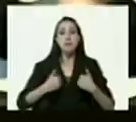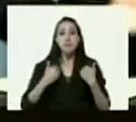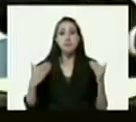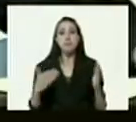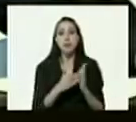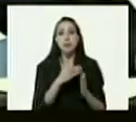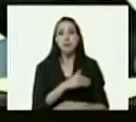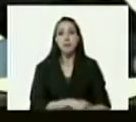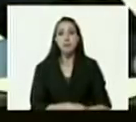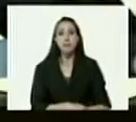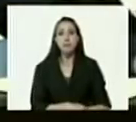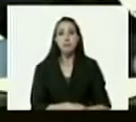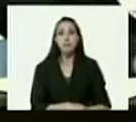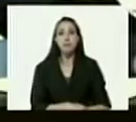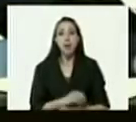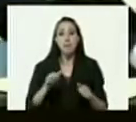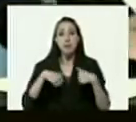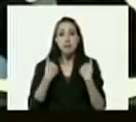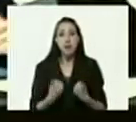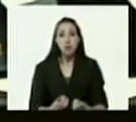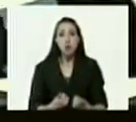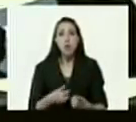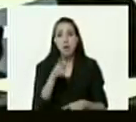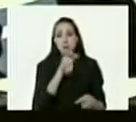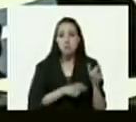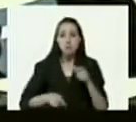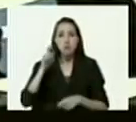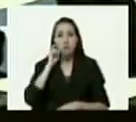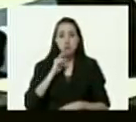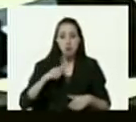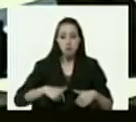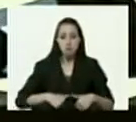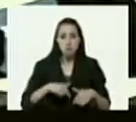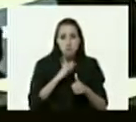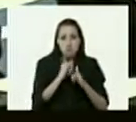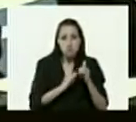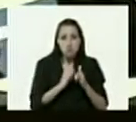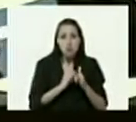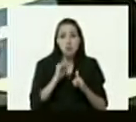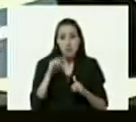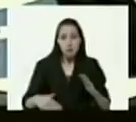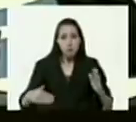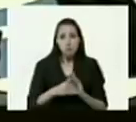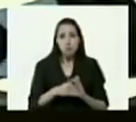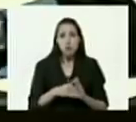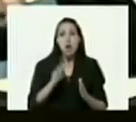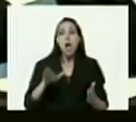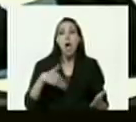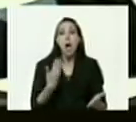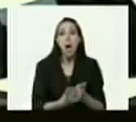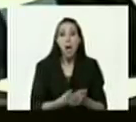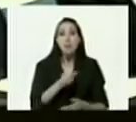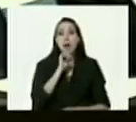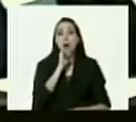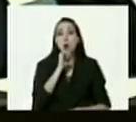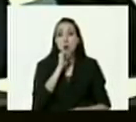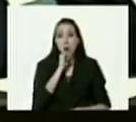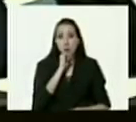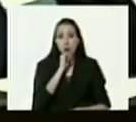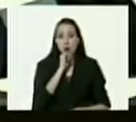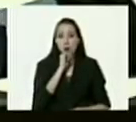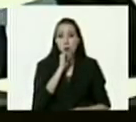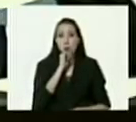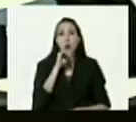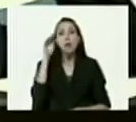Desde el bebé que están haciendo en este momento que estamos hablando hasta el adulto mayor que se puede ir pronto porque está enfermo y quizás no ha podido